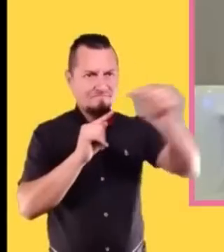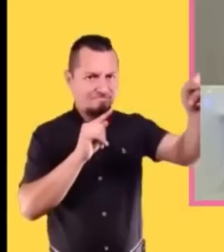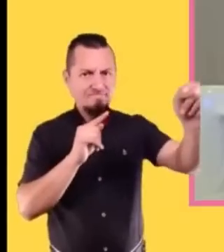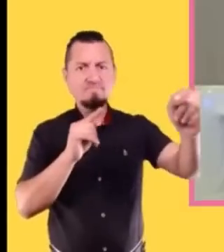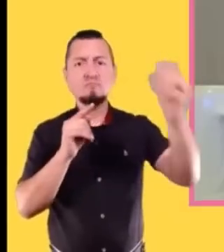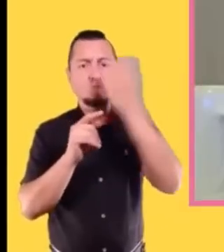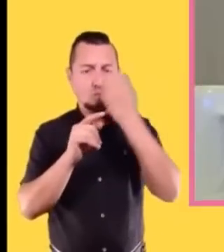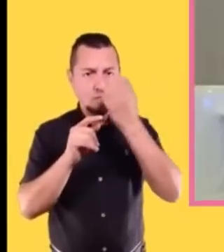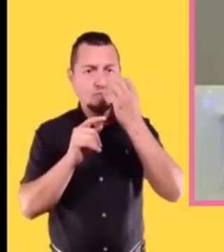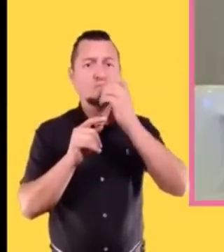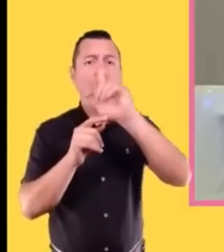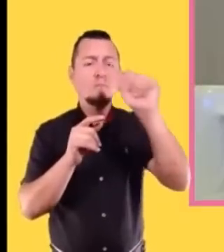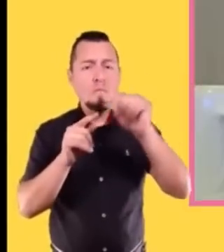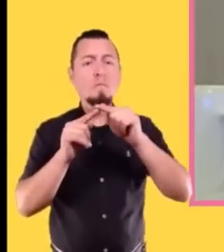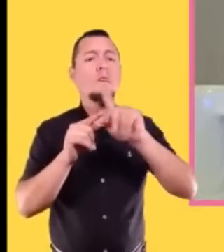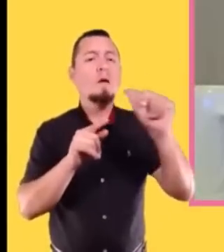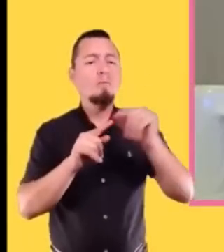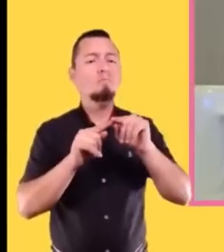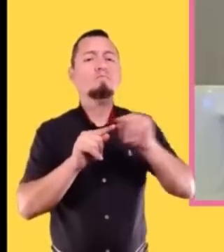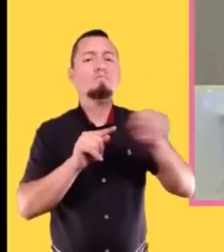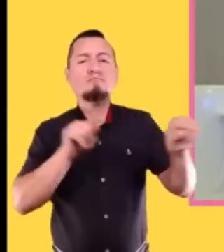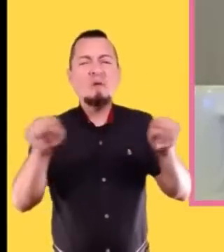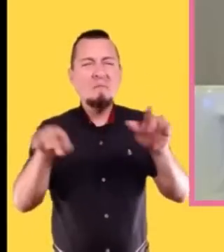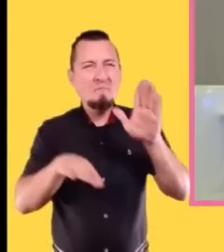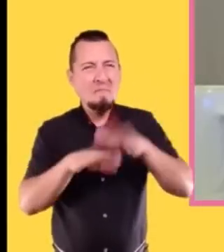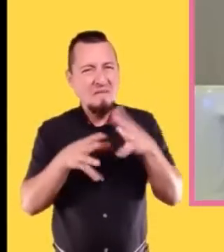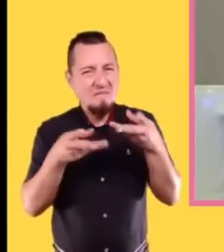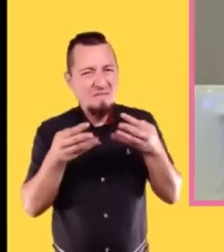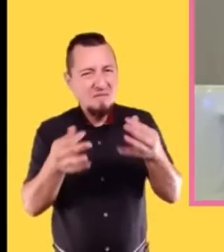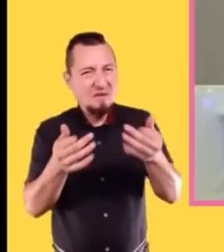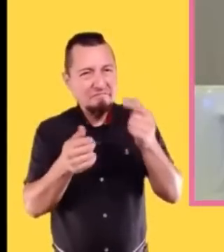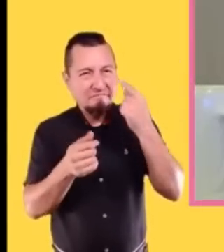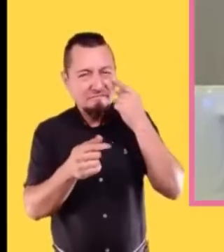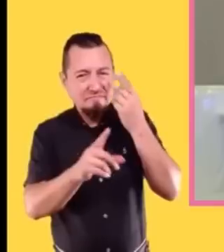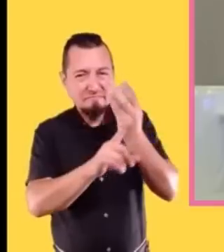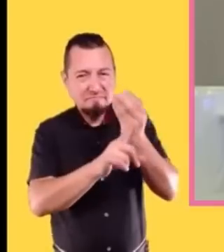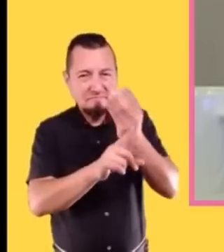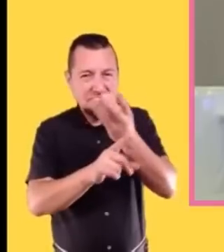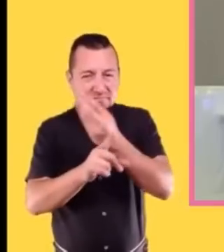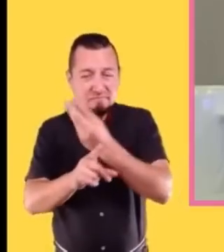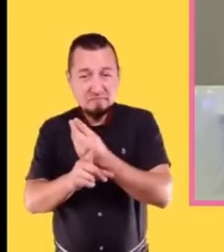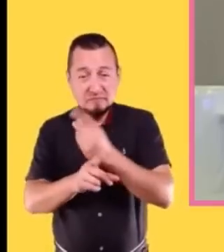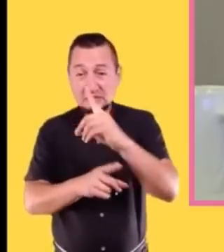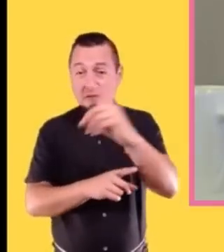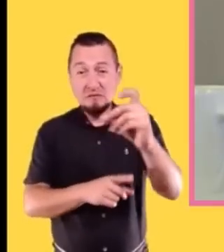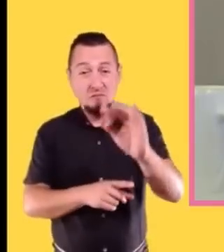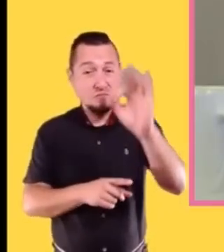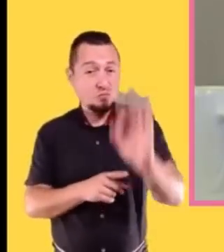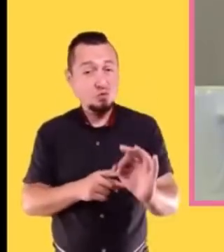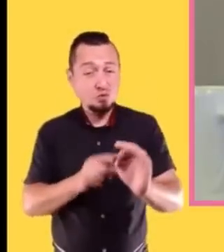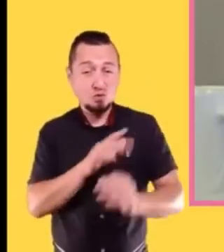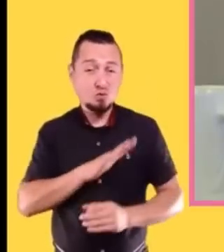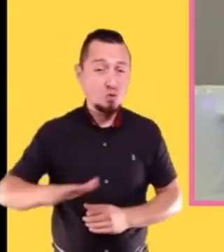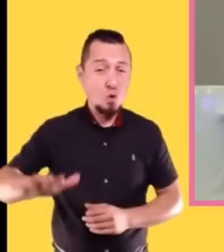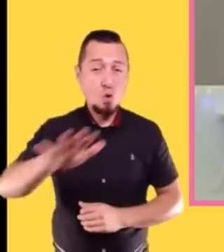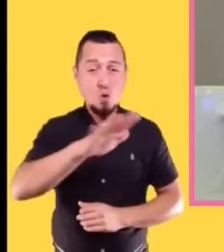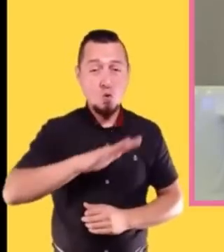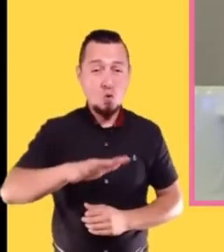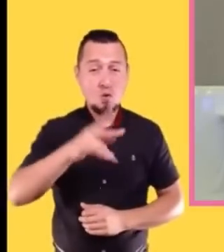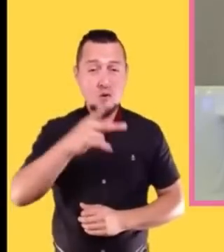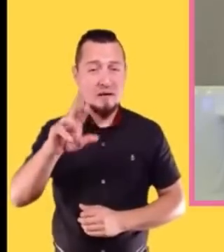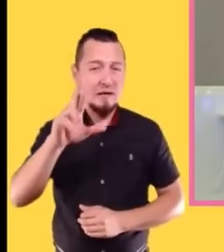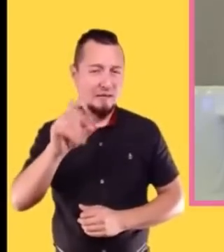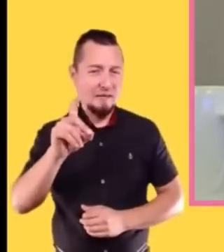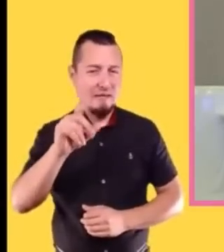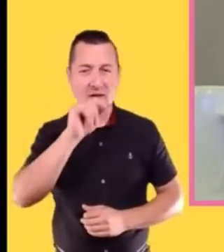haciendo el trabajo fino, pero estaremos listos para el día 28 de agosto con el 100% de los planteles conectados a la Red Jalisco.